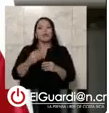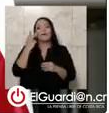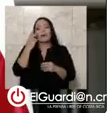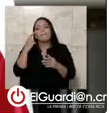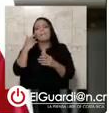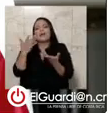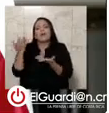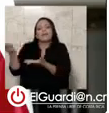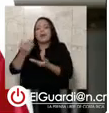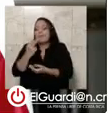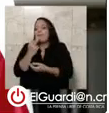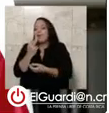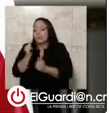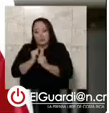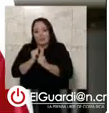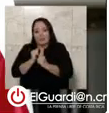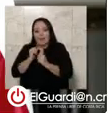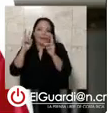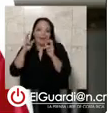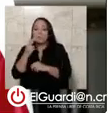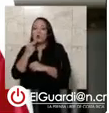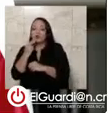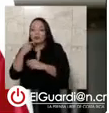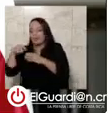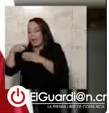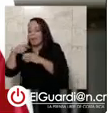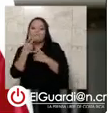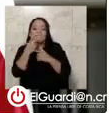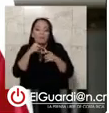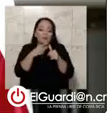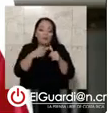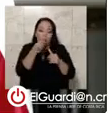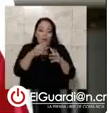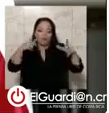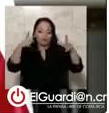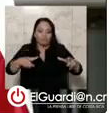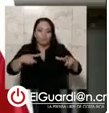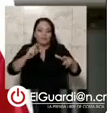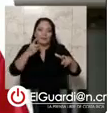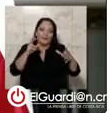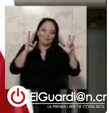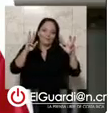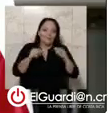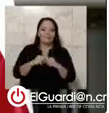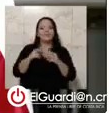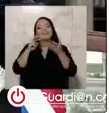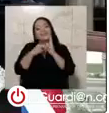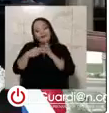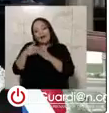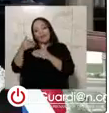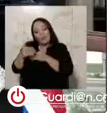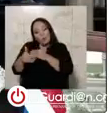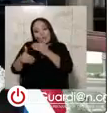si no nos hemos podido comer el entremés y el plato principal? Comámonos la